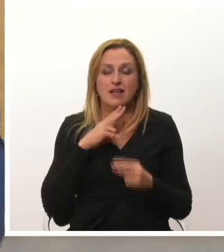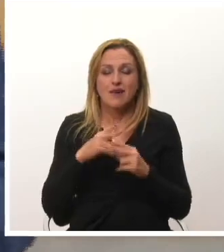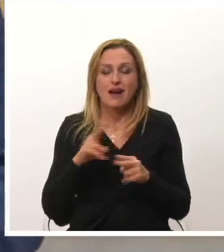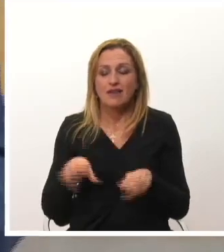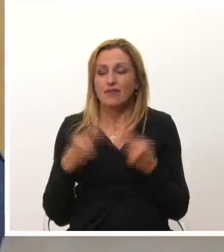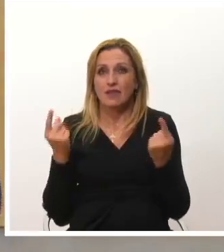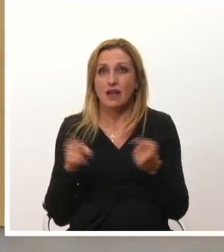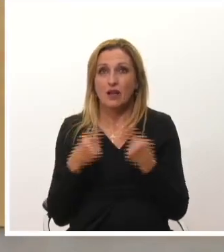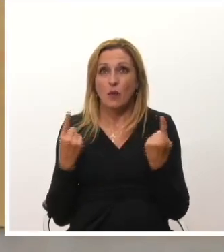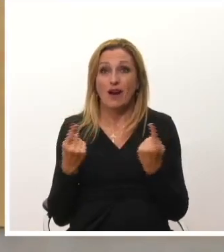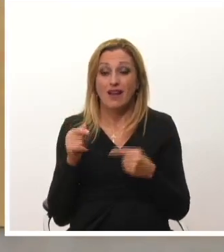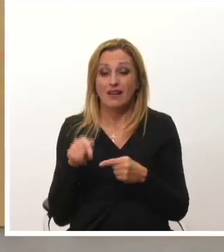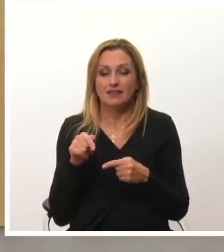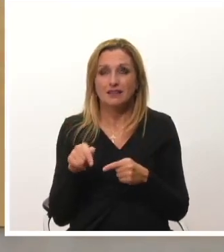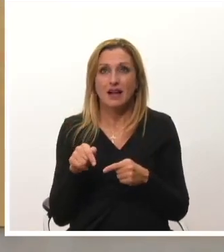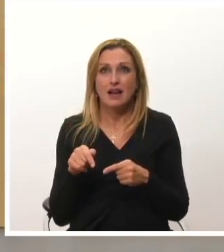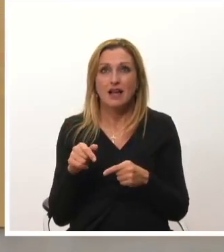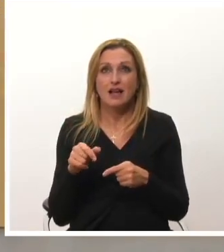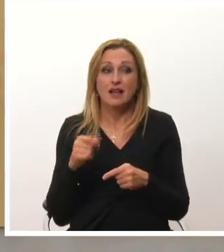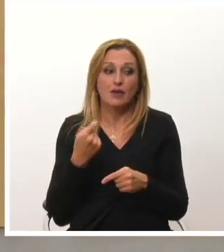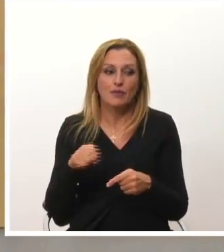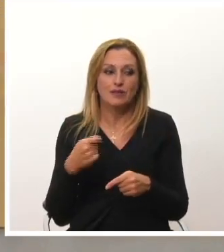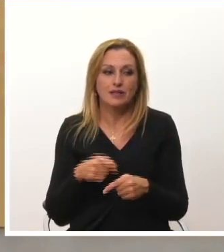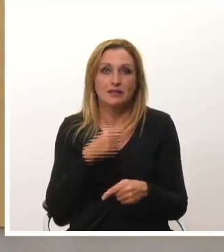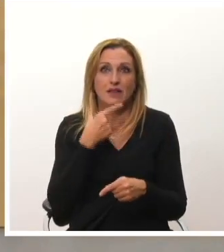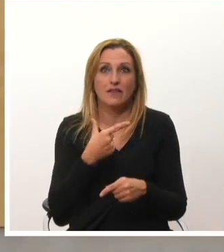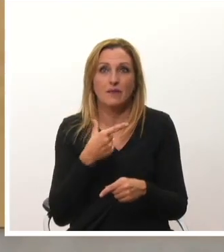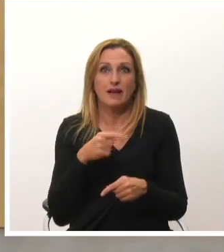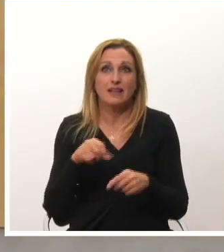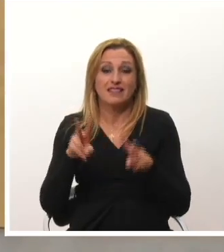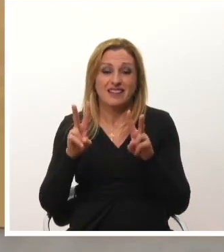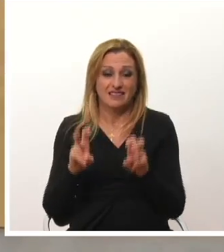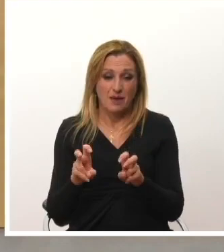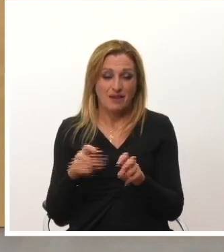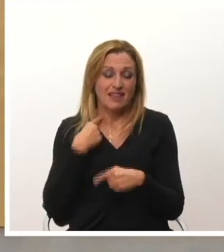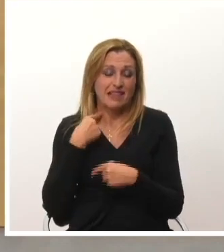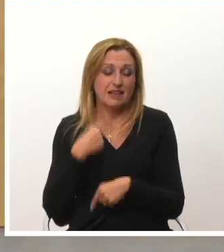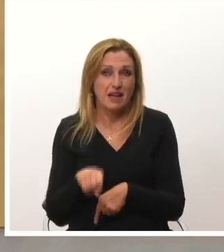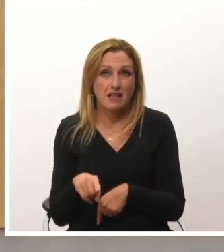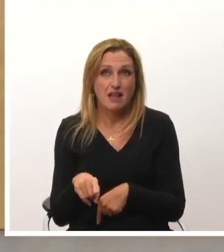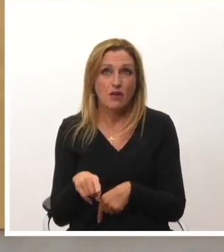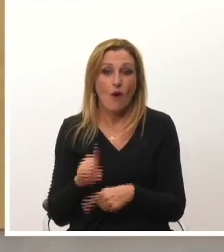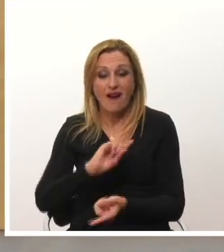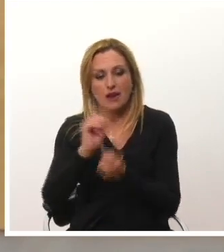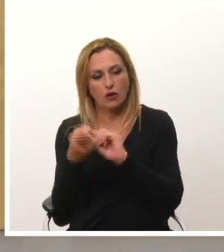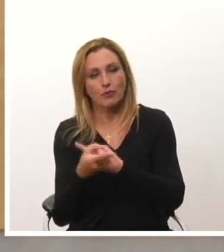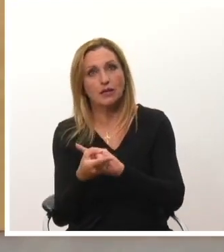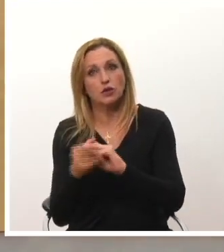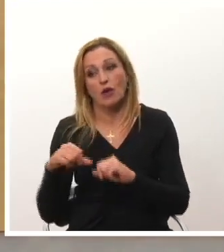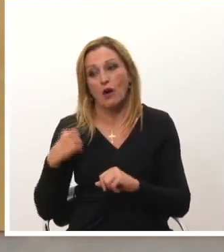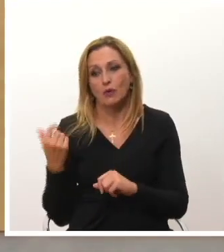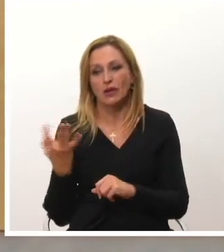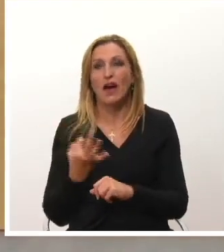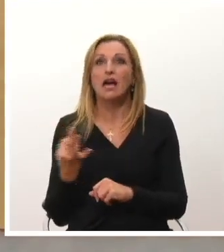sabe lo que pasó el presidente vivas convirtió esa crisis ese asunto tan desgraciado lo convirtió en una oportunidad